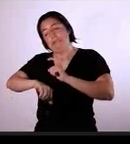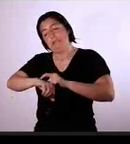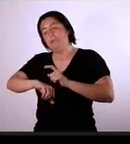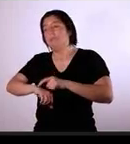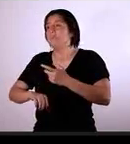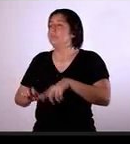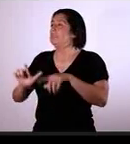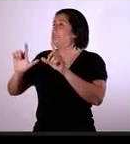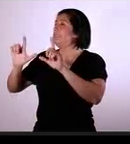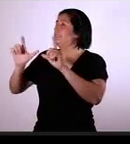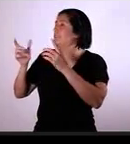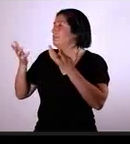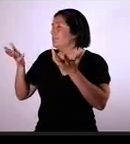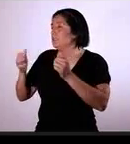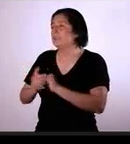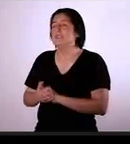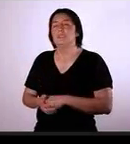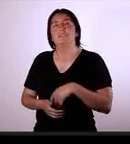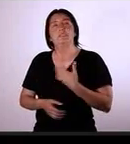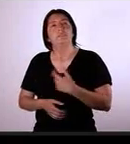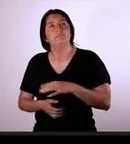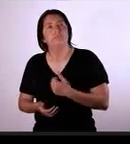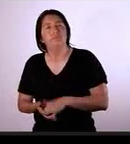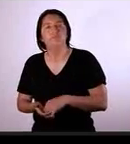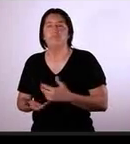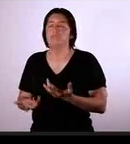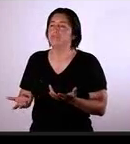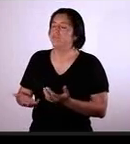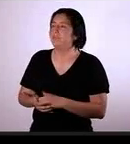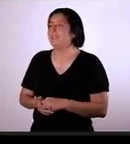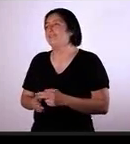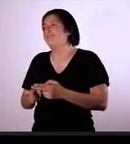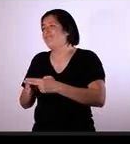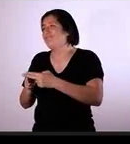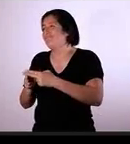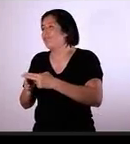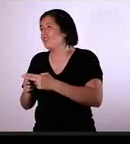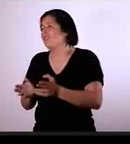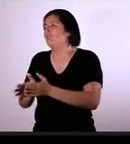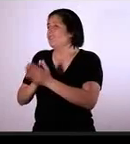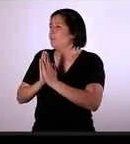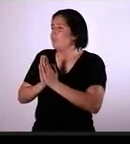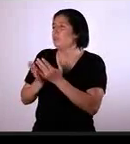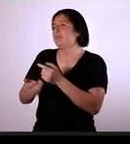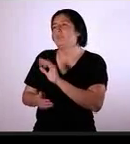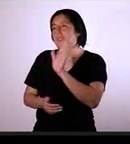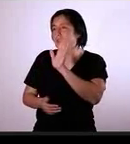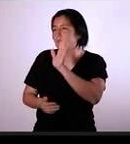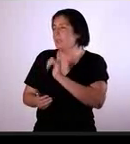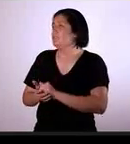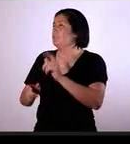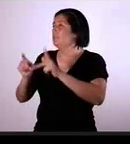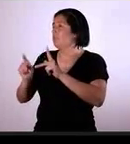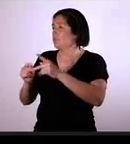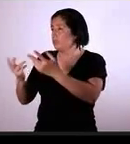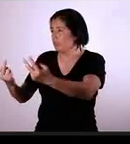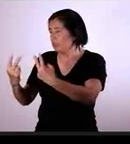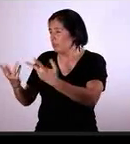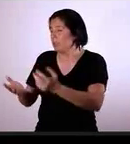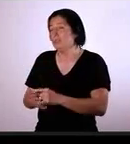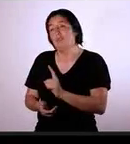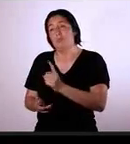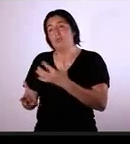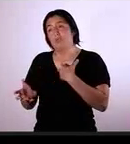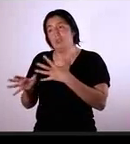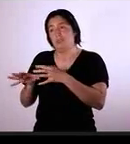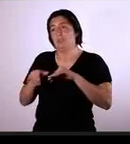en televisión es un poco escaso y te pido por favor que te despidas de nuestro público, no porque yo